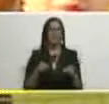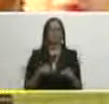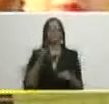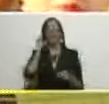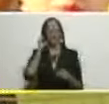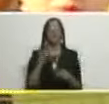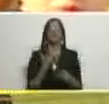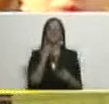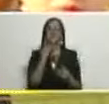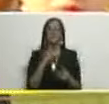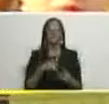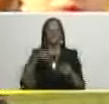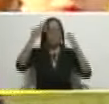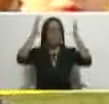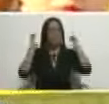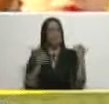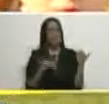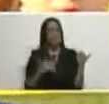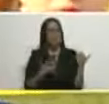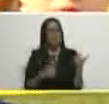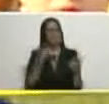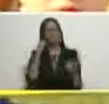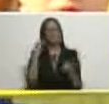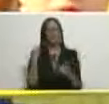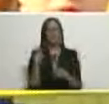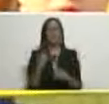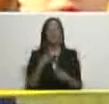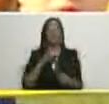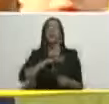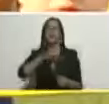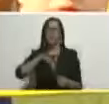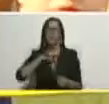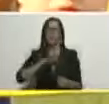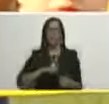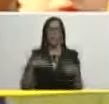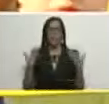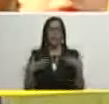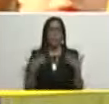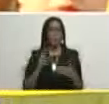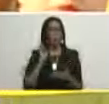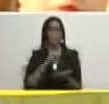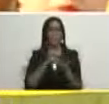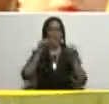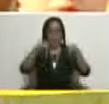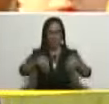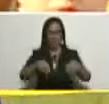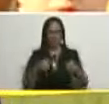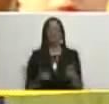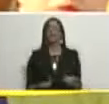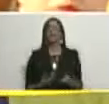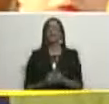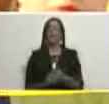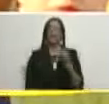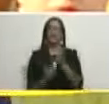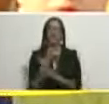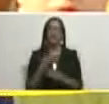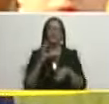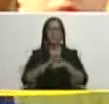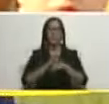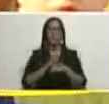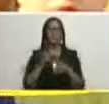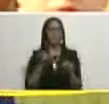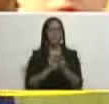de Ali Primera, de José Leonardo Chirino. Nosotros estamos muy contentos de que usted esté hoy aquí inaugurando esta ciudad